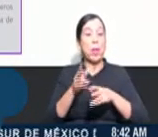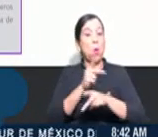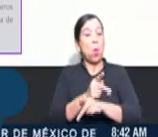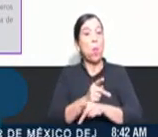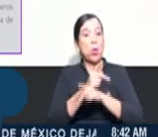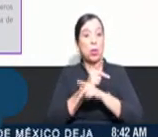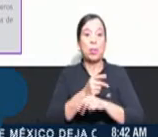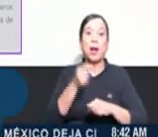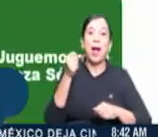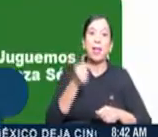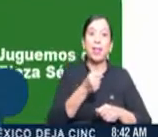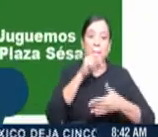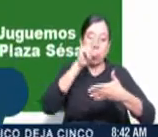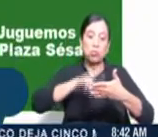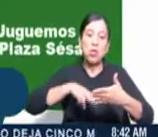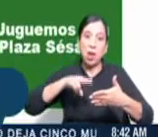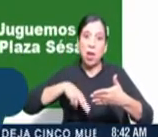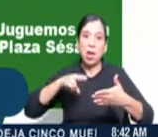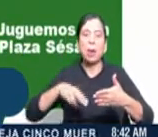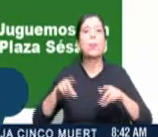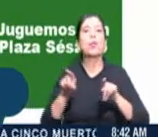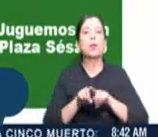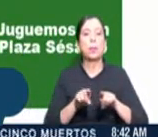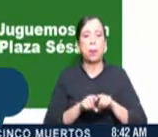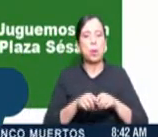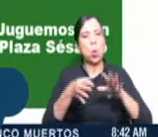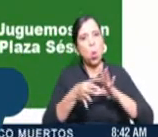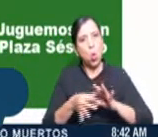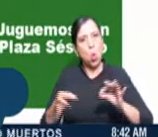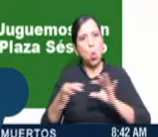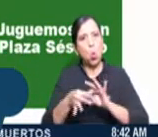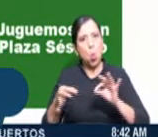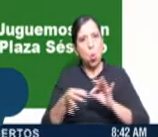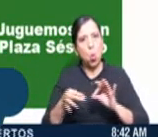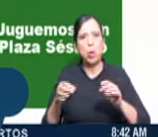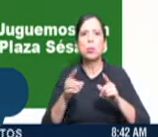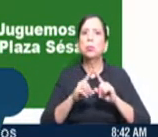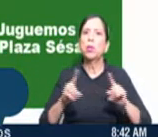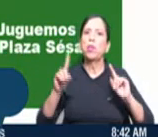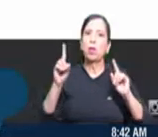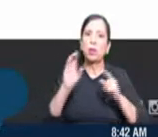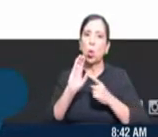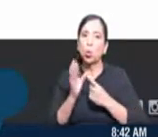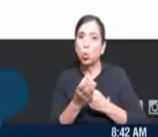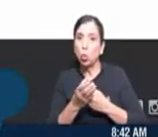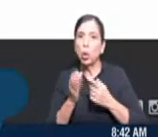cantemos y leamos, tenemos disponibles cuentos interculturales,